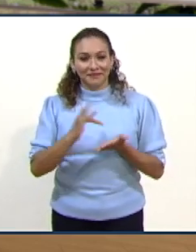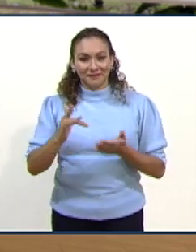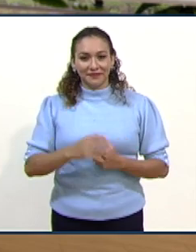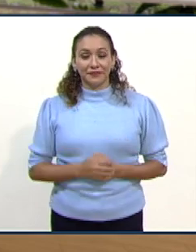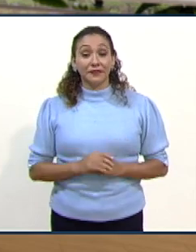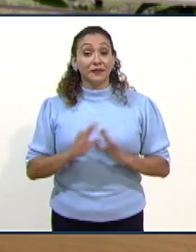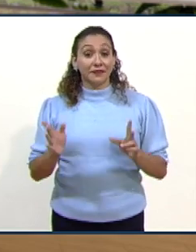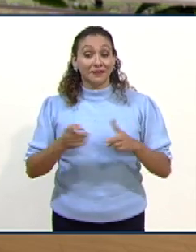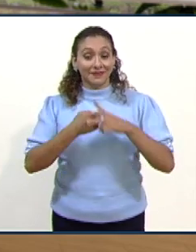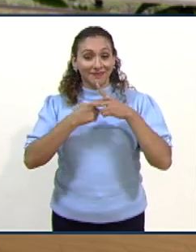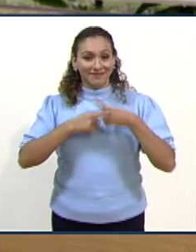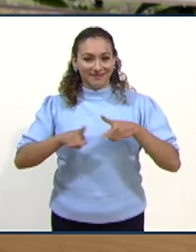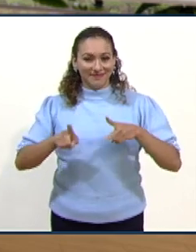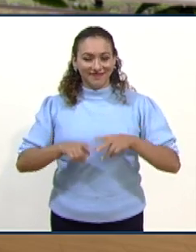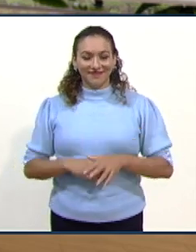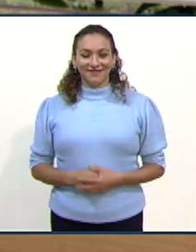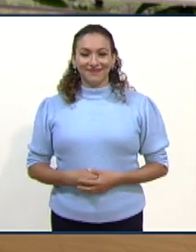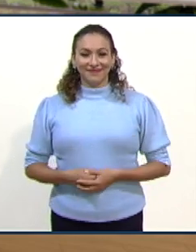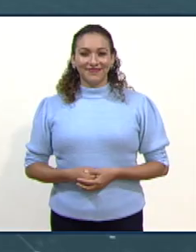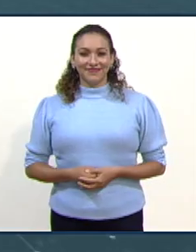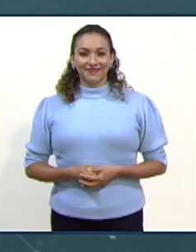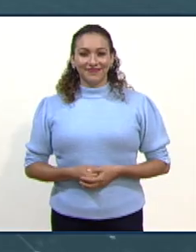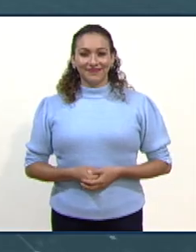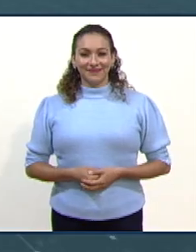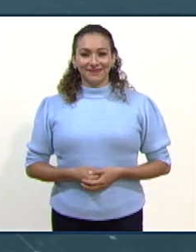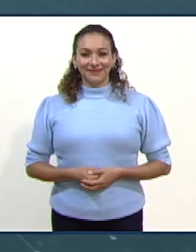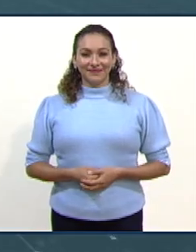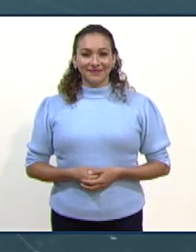Eusiris. Ahora sí, comenzamos.